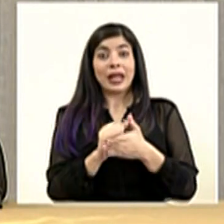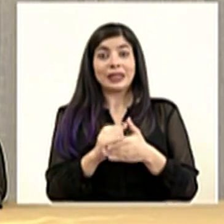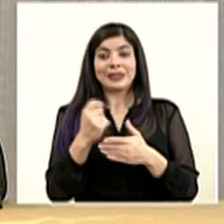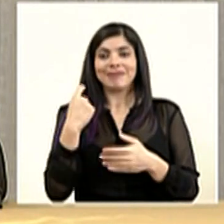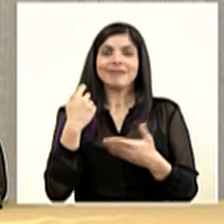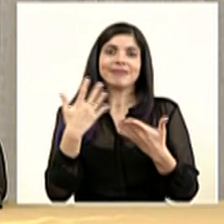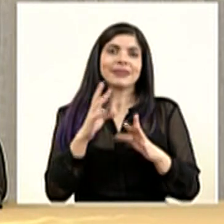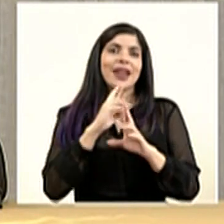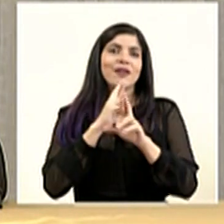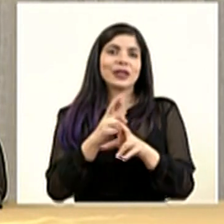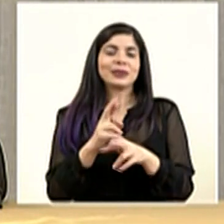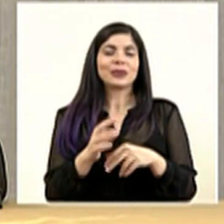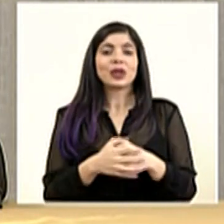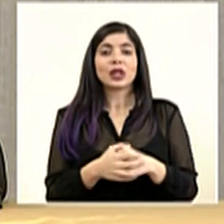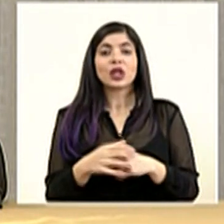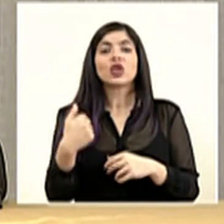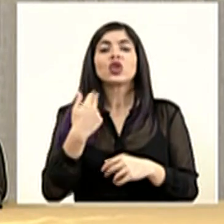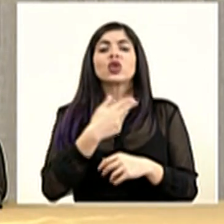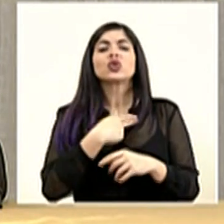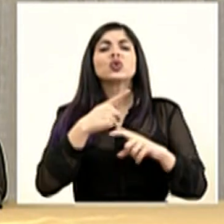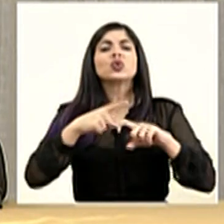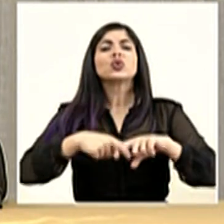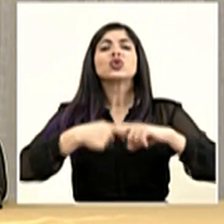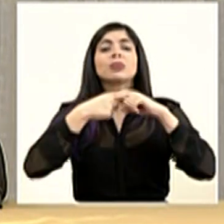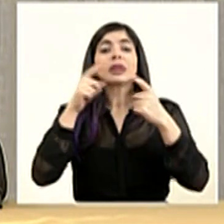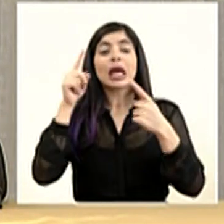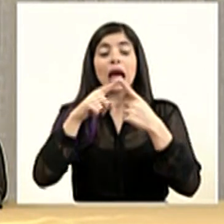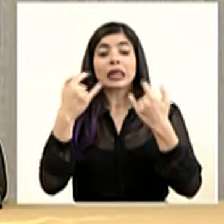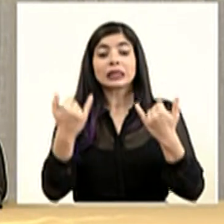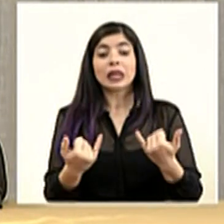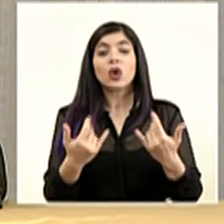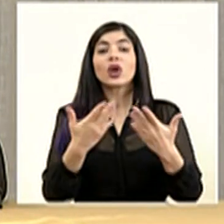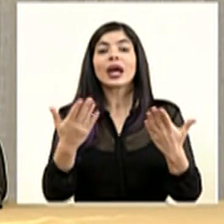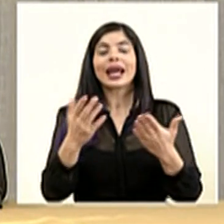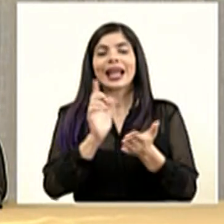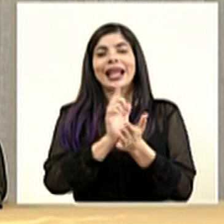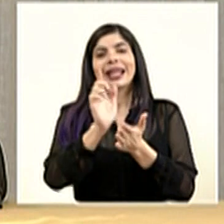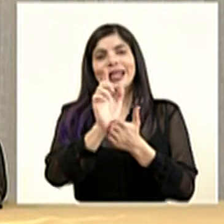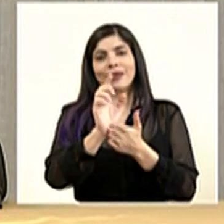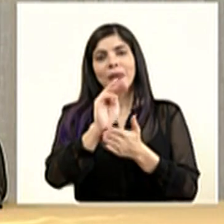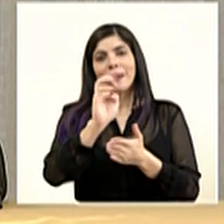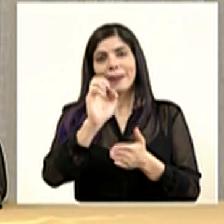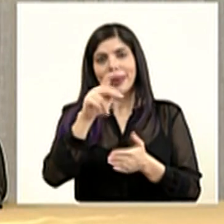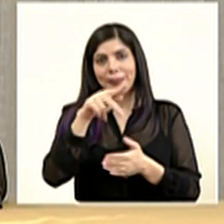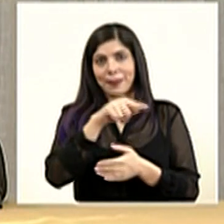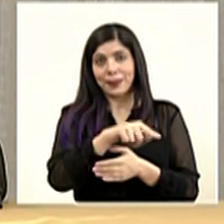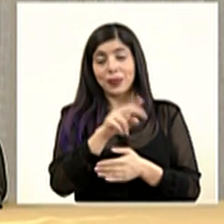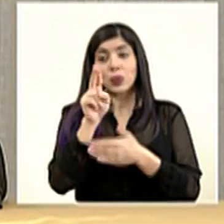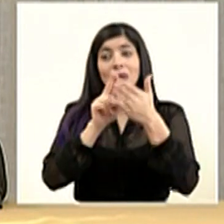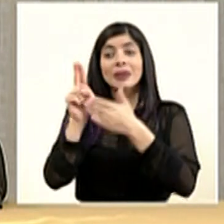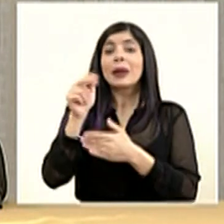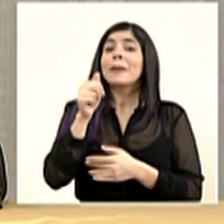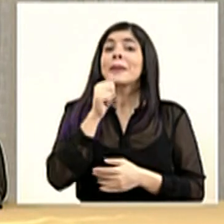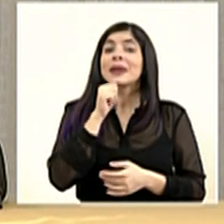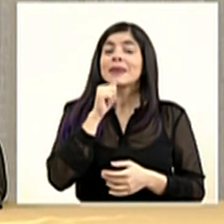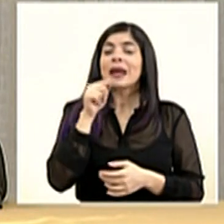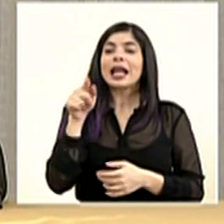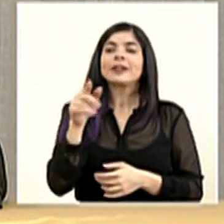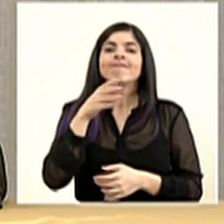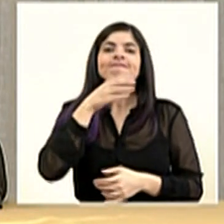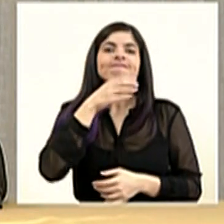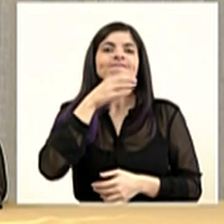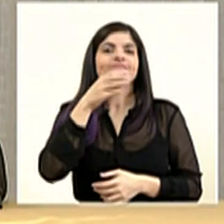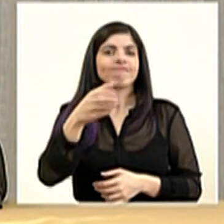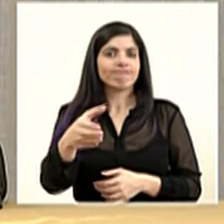acabo de responder que lo que hemos suspendido hasta la fecha ha sido el ciclo lectivo del MEP. En el caso de las universidades ha sido una